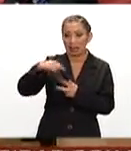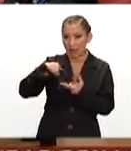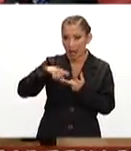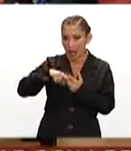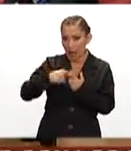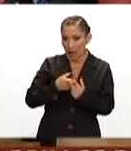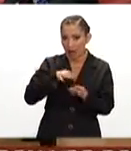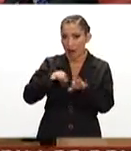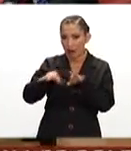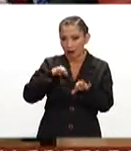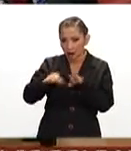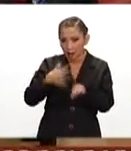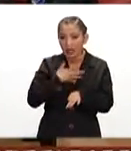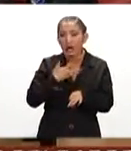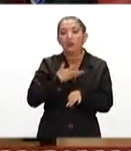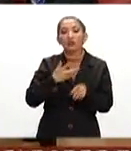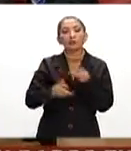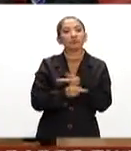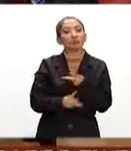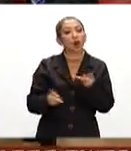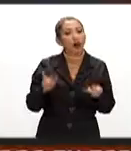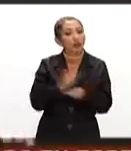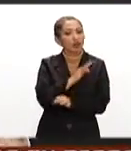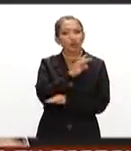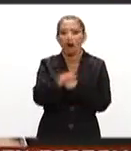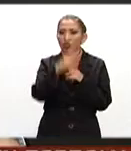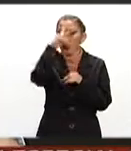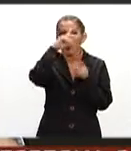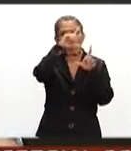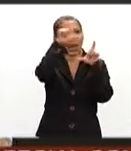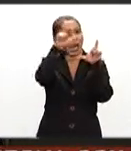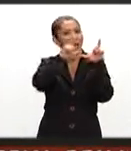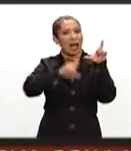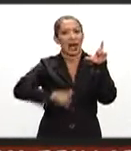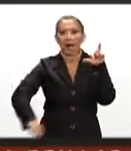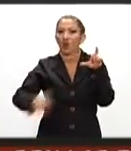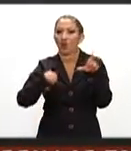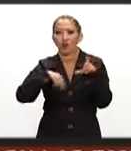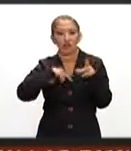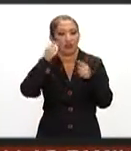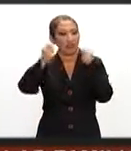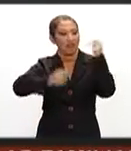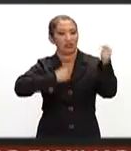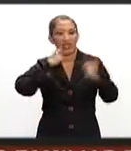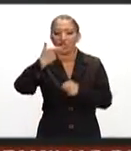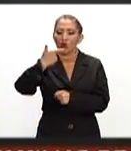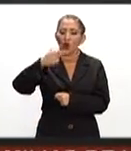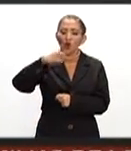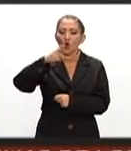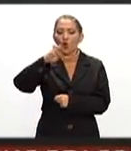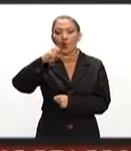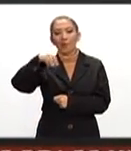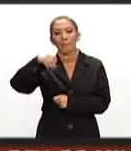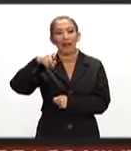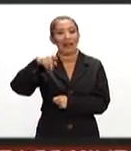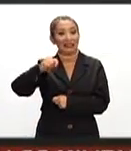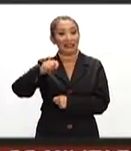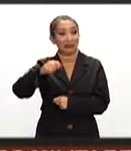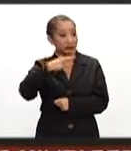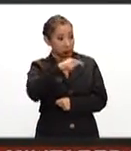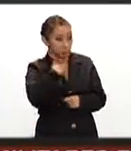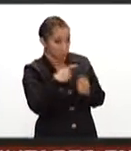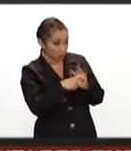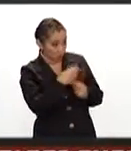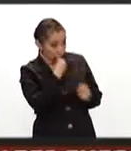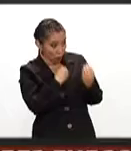operando. Tenemos productos de toda la República Mexicana. Somos una tienda gourmet. Productos